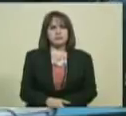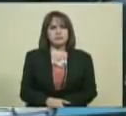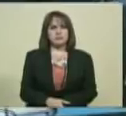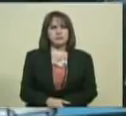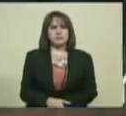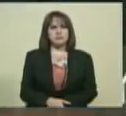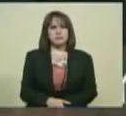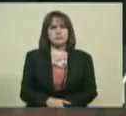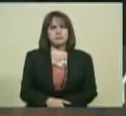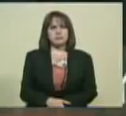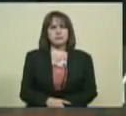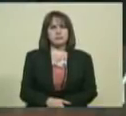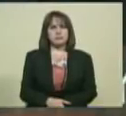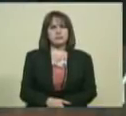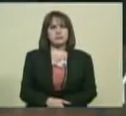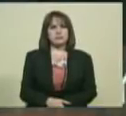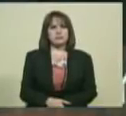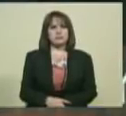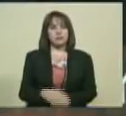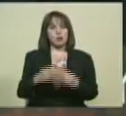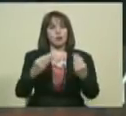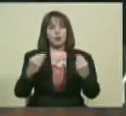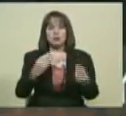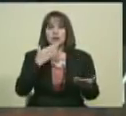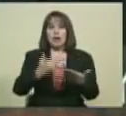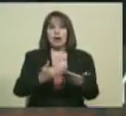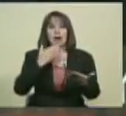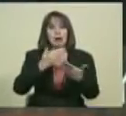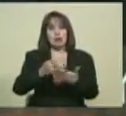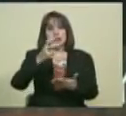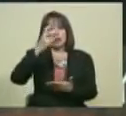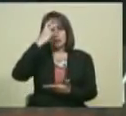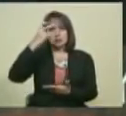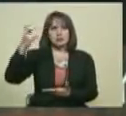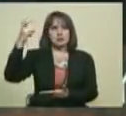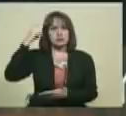Muchas gracias, canciller. El secretario general tiene la palabra.